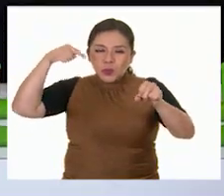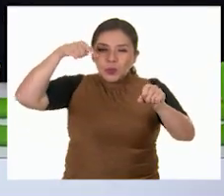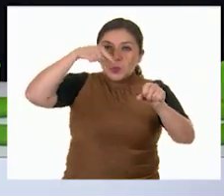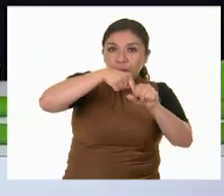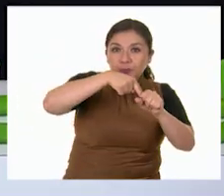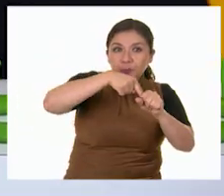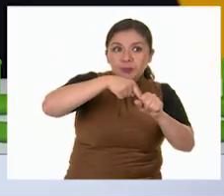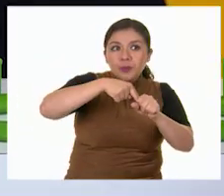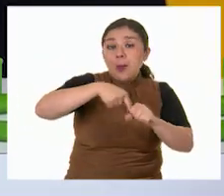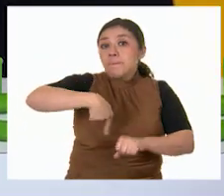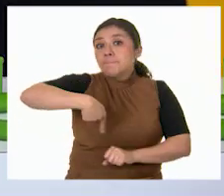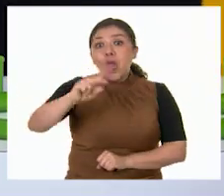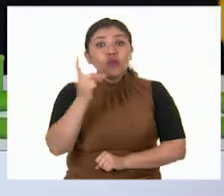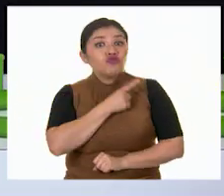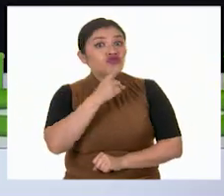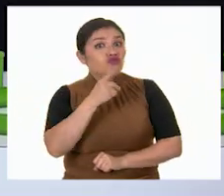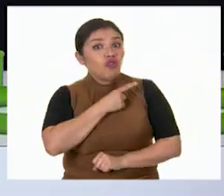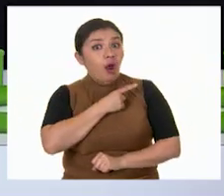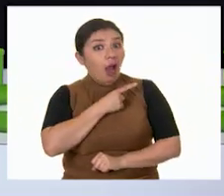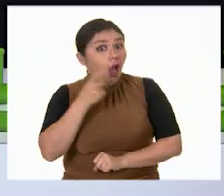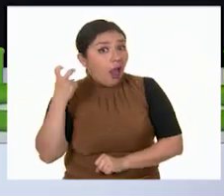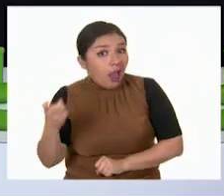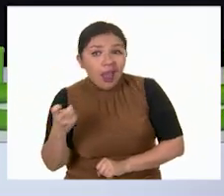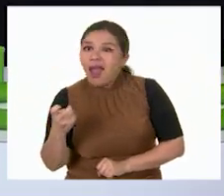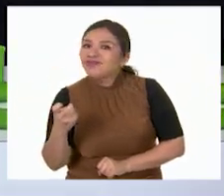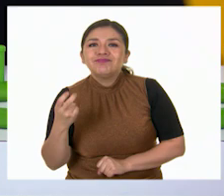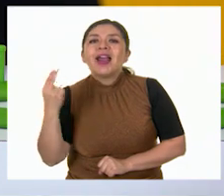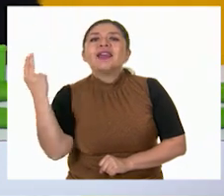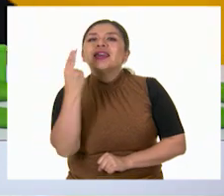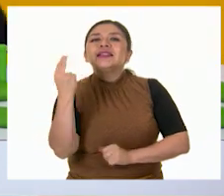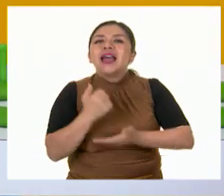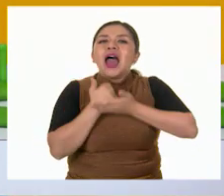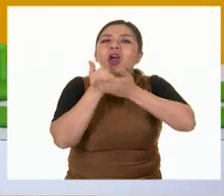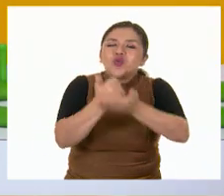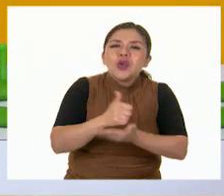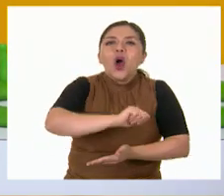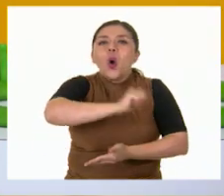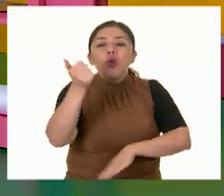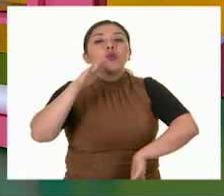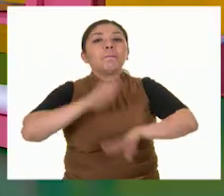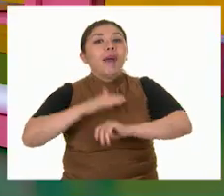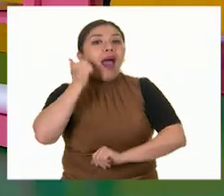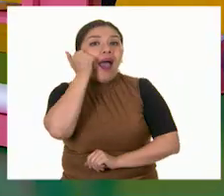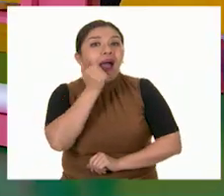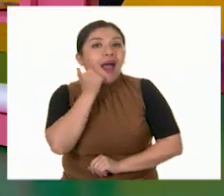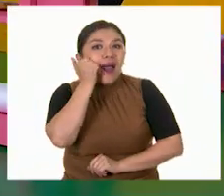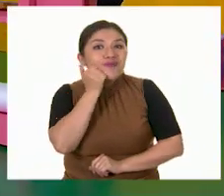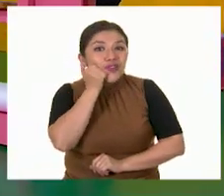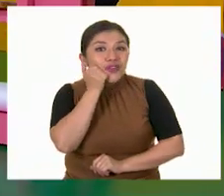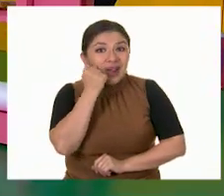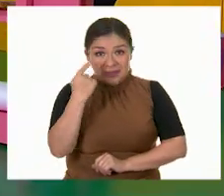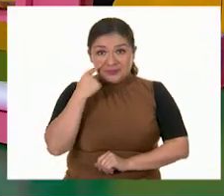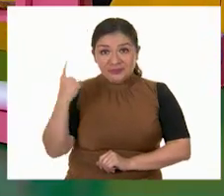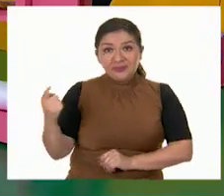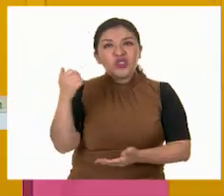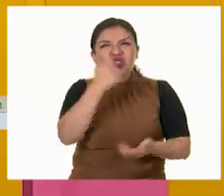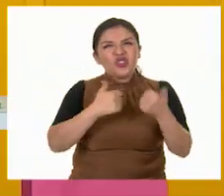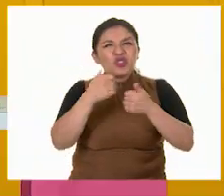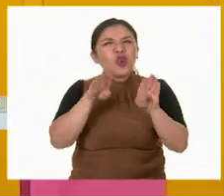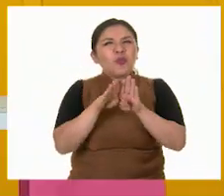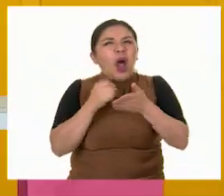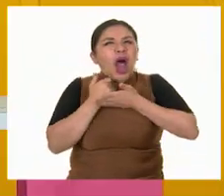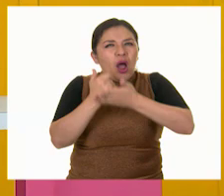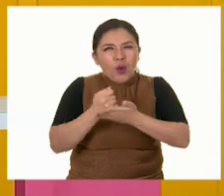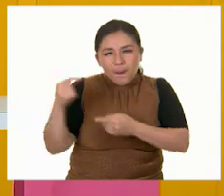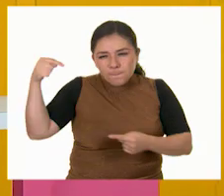Pero no puede actuar sola, necesita de la ayuda de más moléculas de jabón. Entonces todas van a ayudarle, están todas